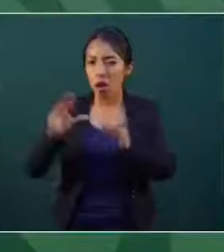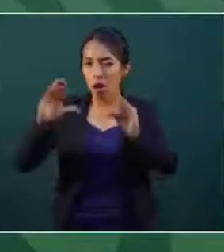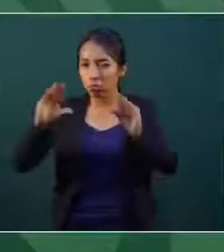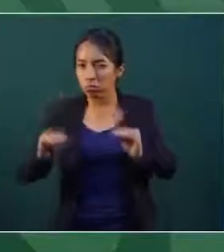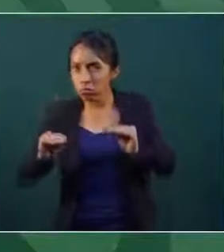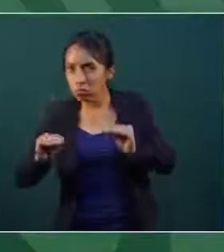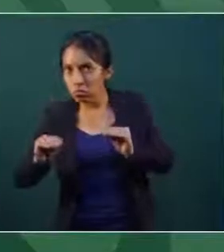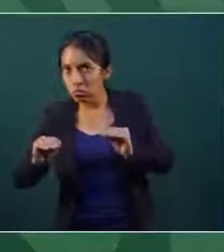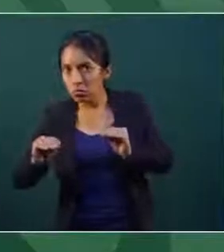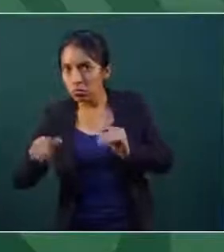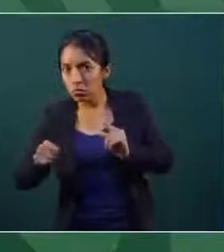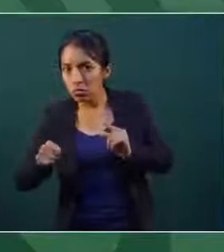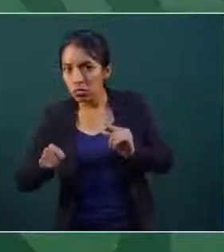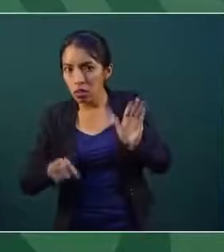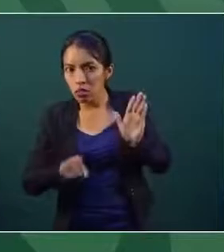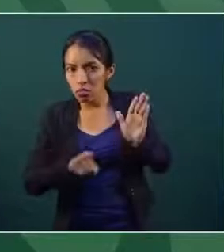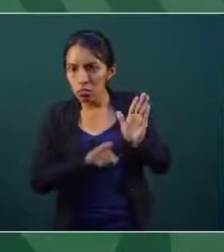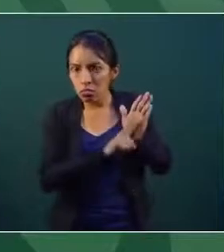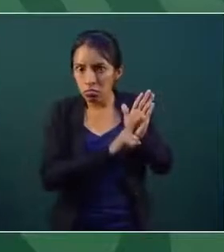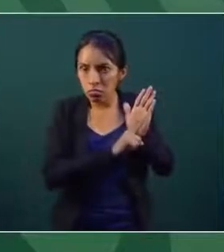sonaba una alarma